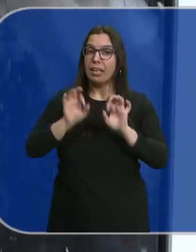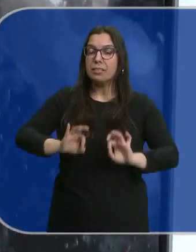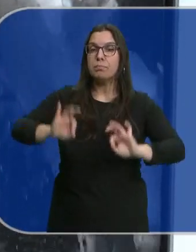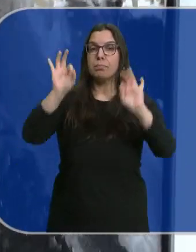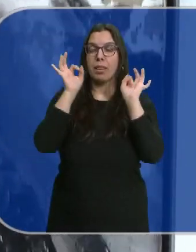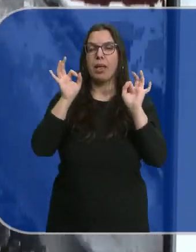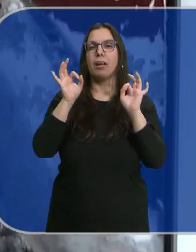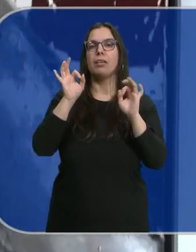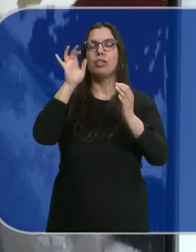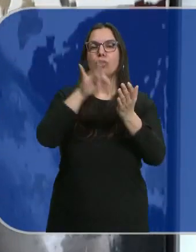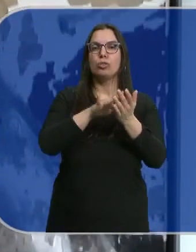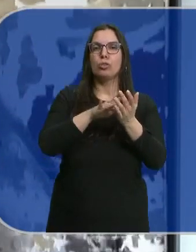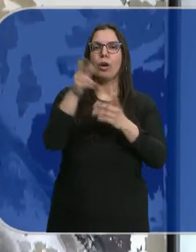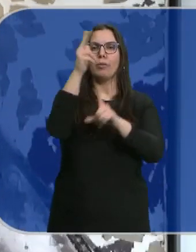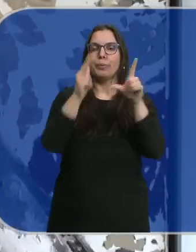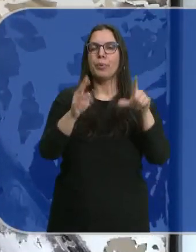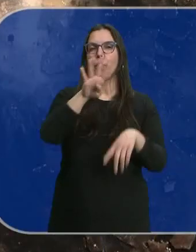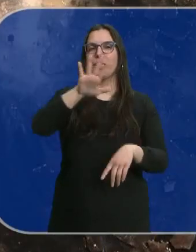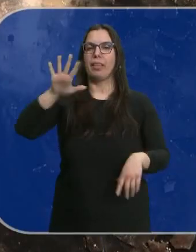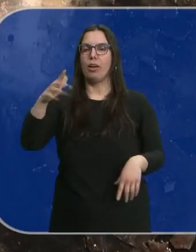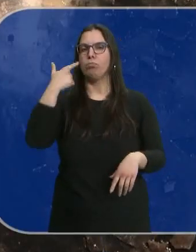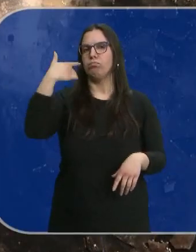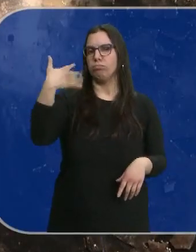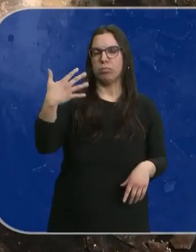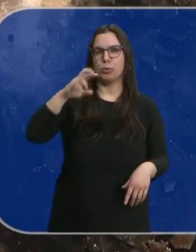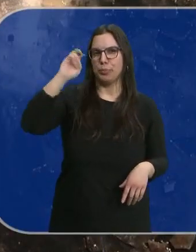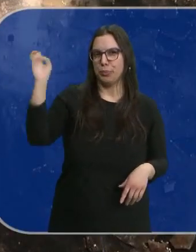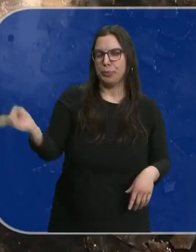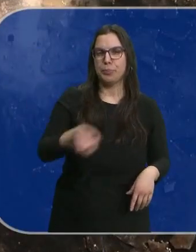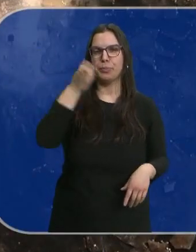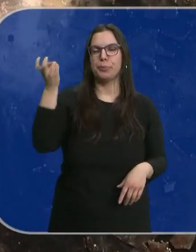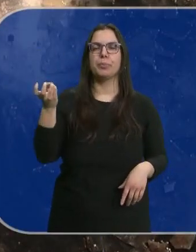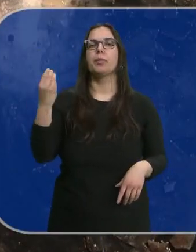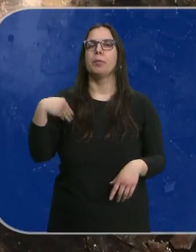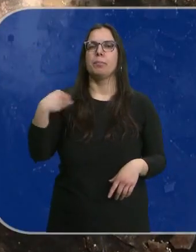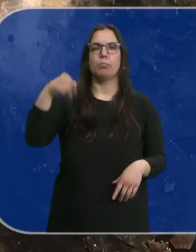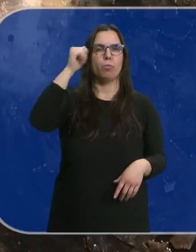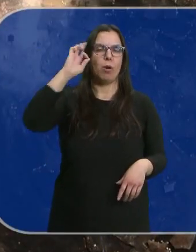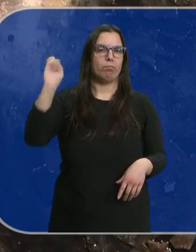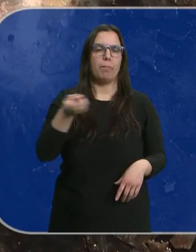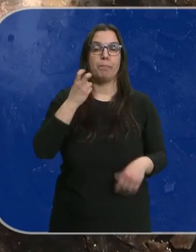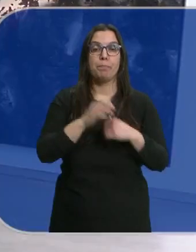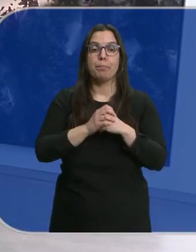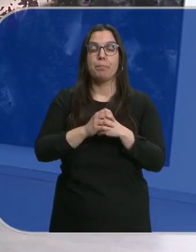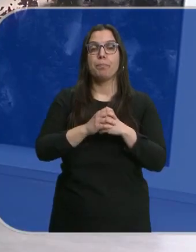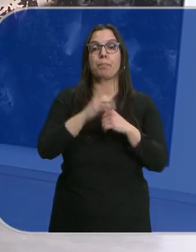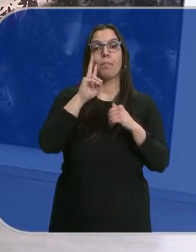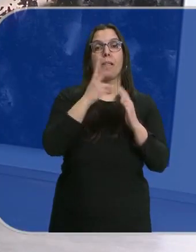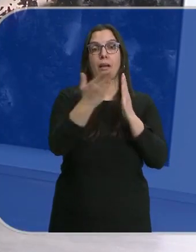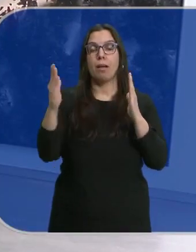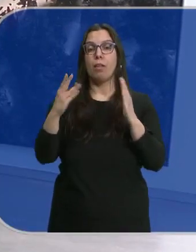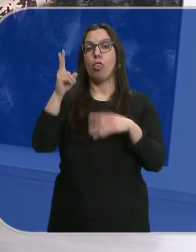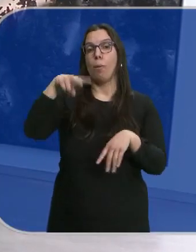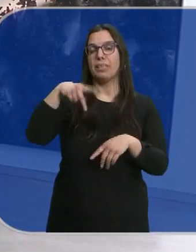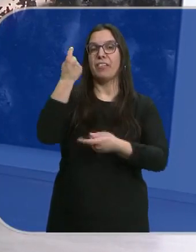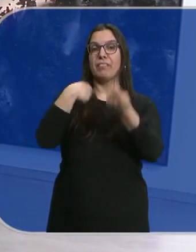especial que abarca 45 obras de autores tan aclamados como Lita Cabellut, Rafael Canogar o Cristóbal Toral. Estarán expuestas 2 meses y